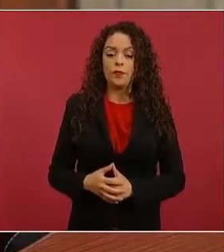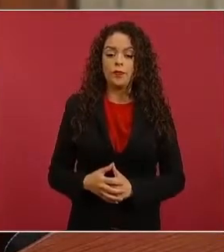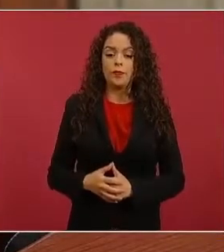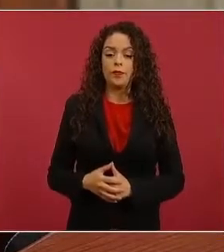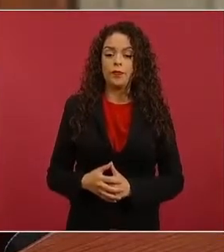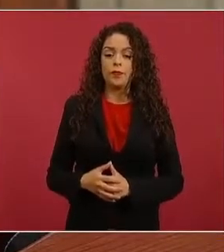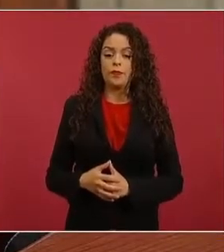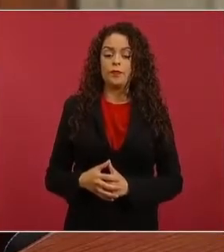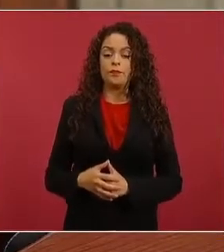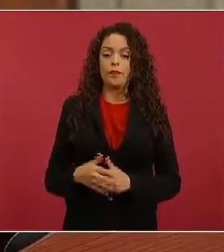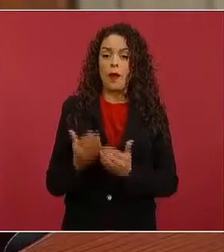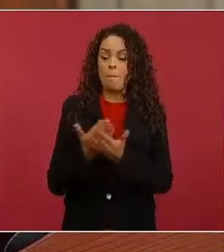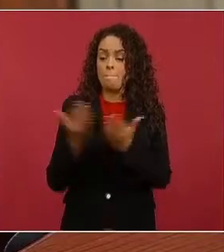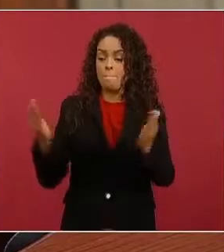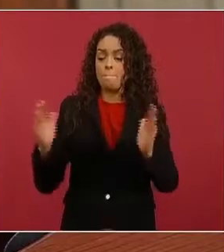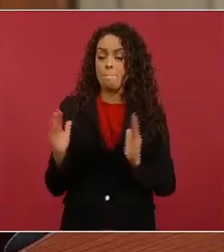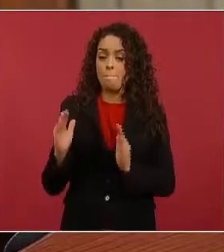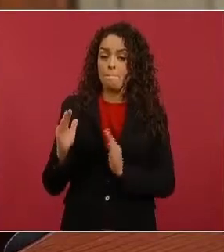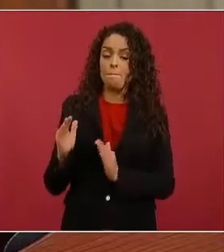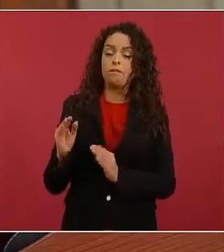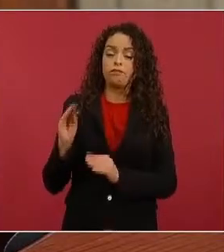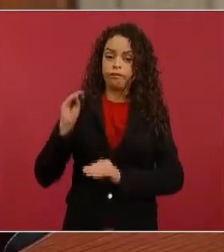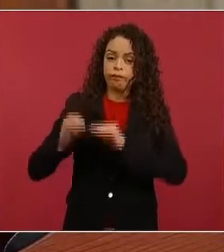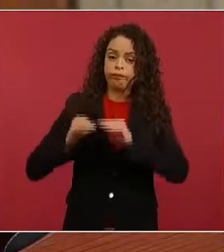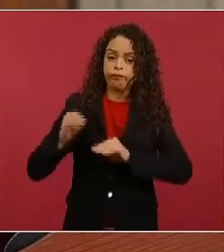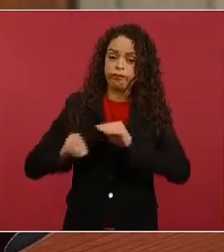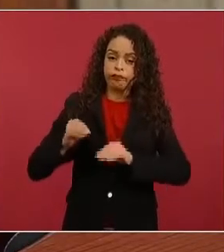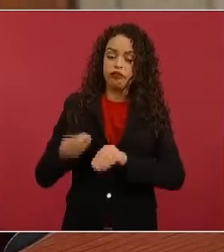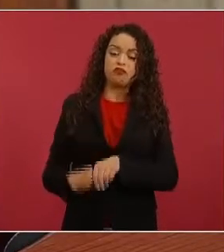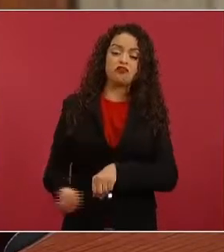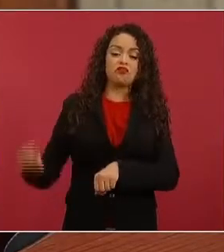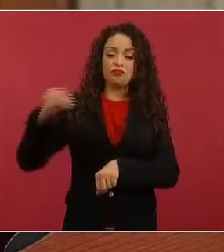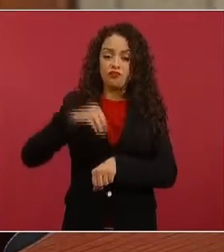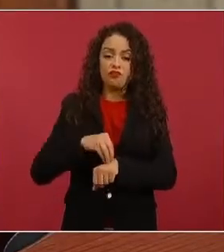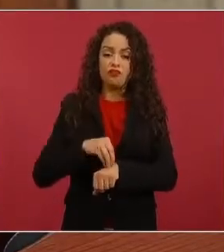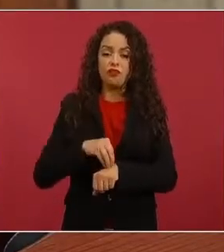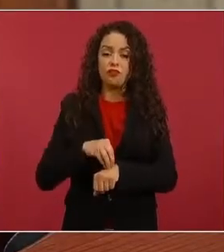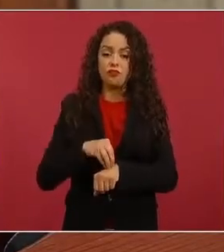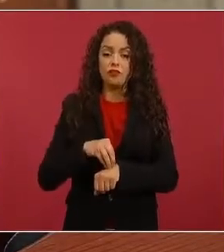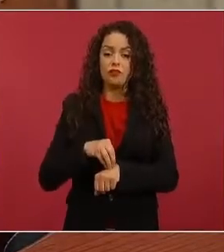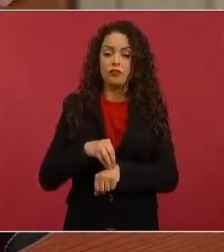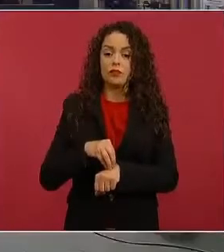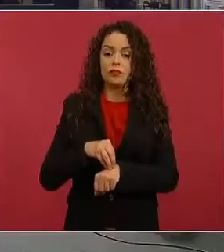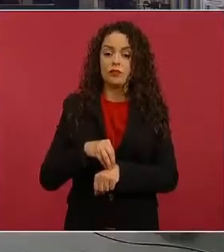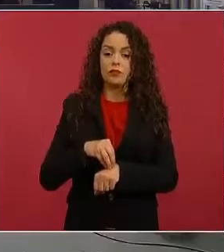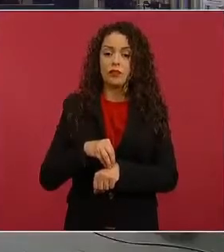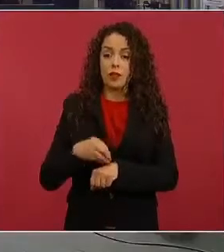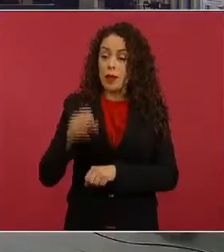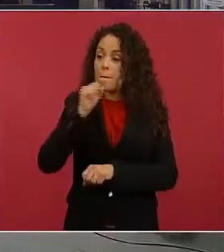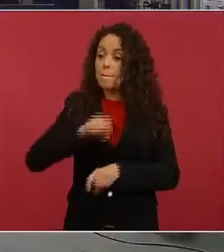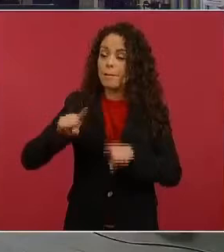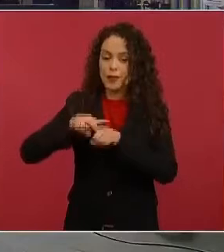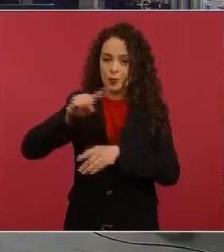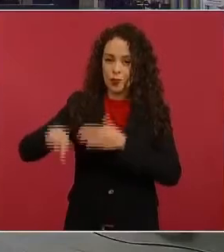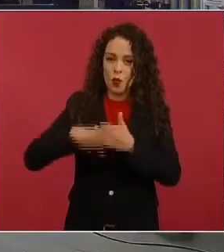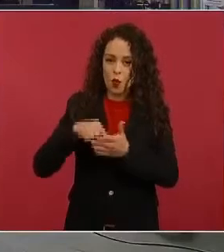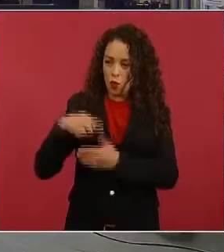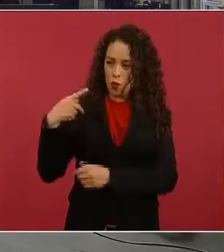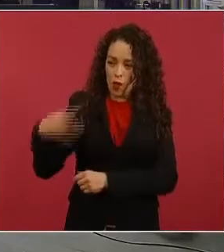presas existentes e instalación en las mismas presas, en los vasos,